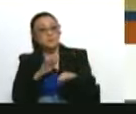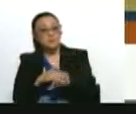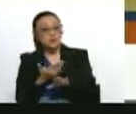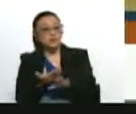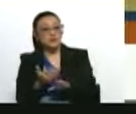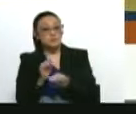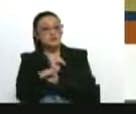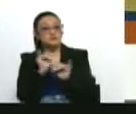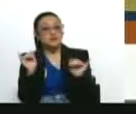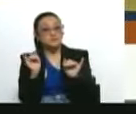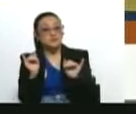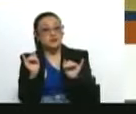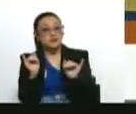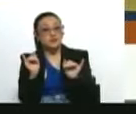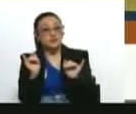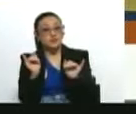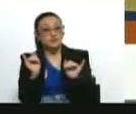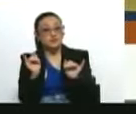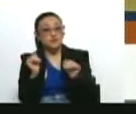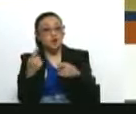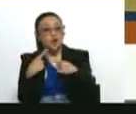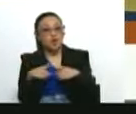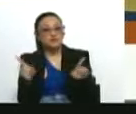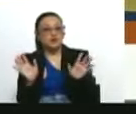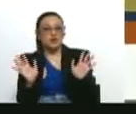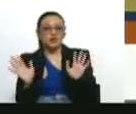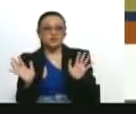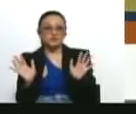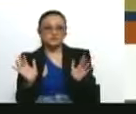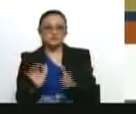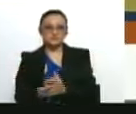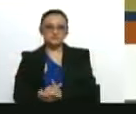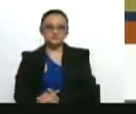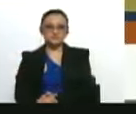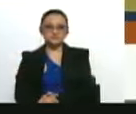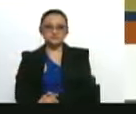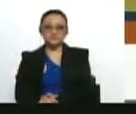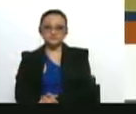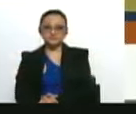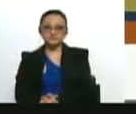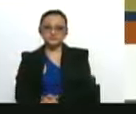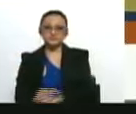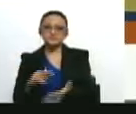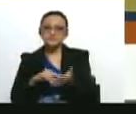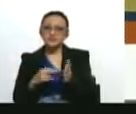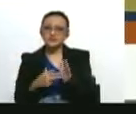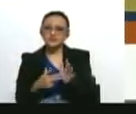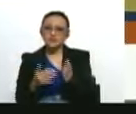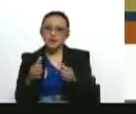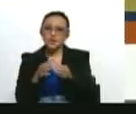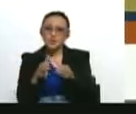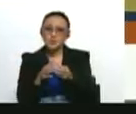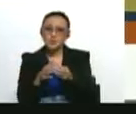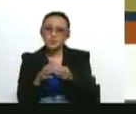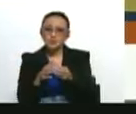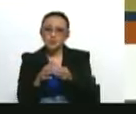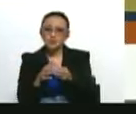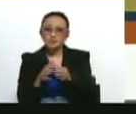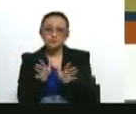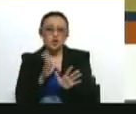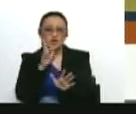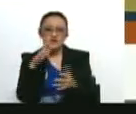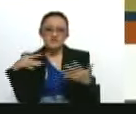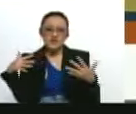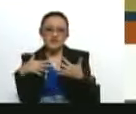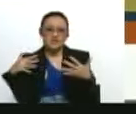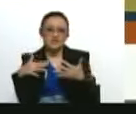terminó desdibujándose en otra cosa y generó sectores, inclusive